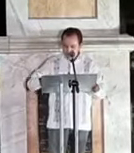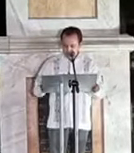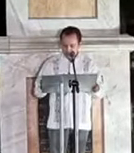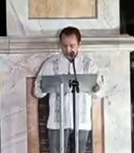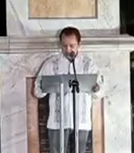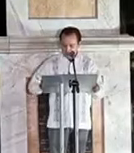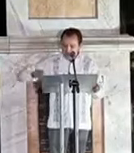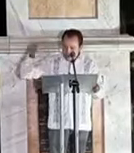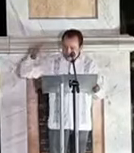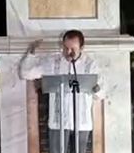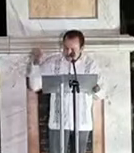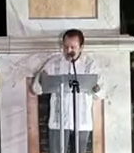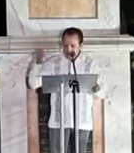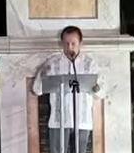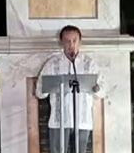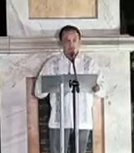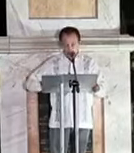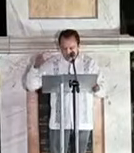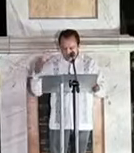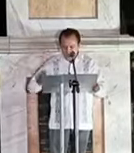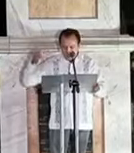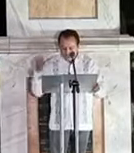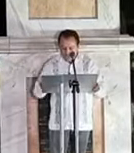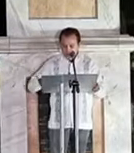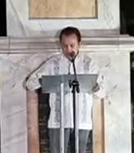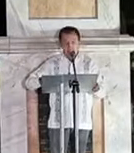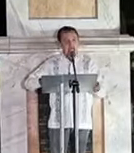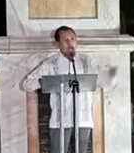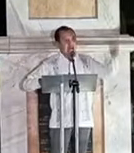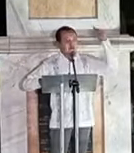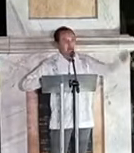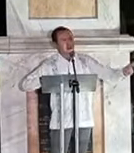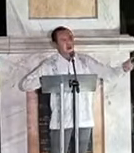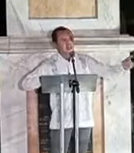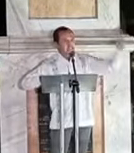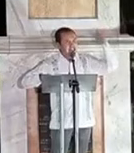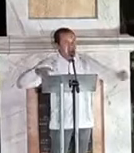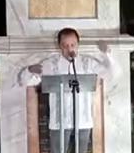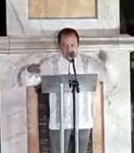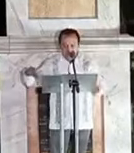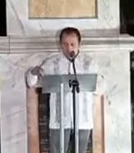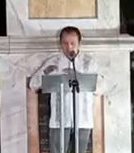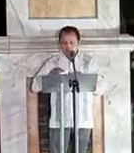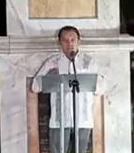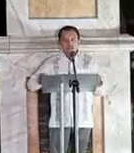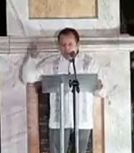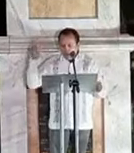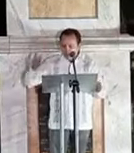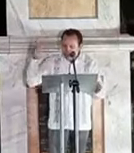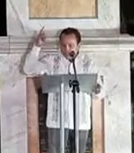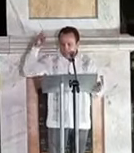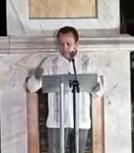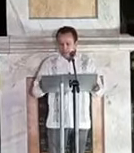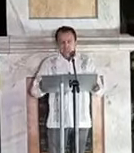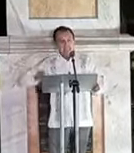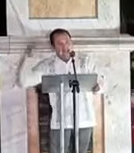conocieron, y aunque se pongan una sotana, al pueblo ya no lo engañan, ya no le